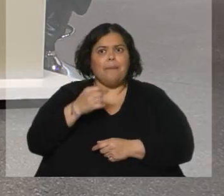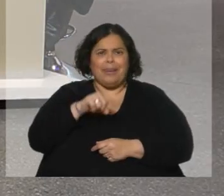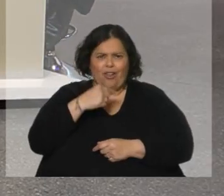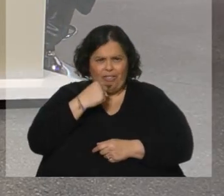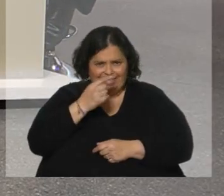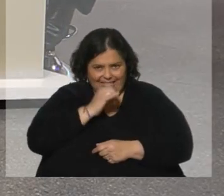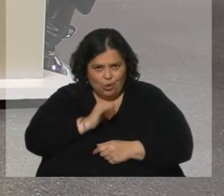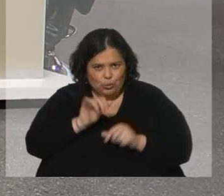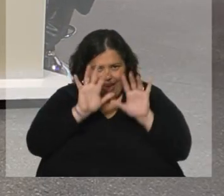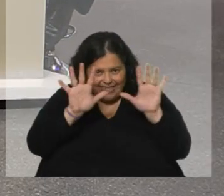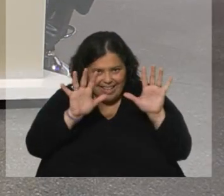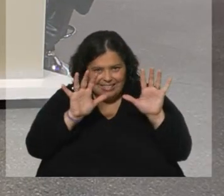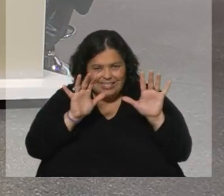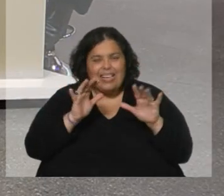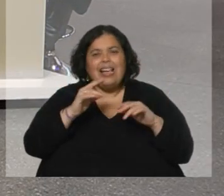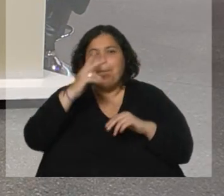falsas